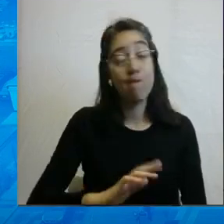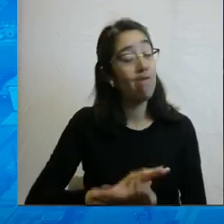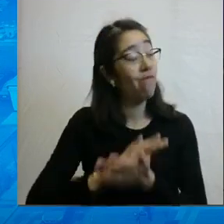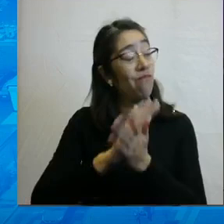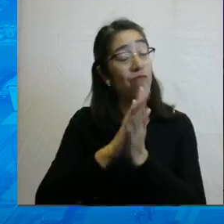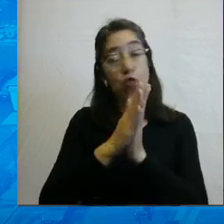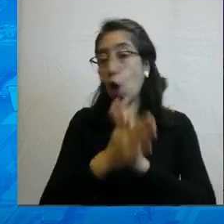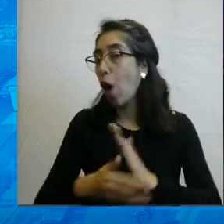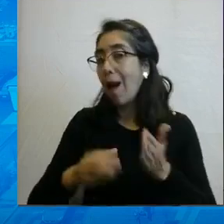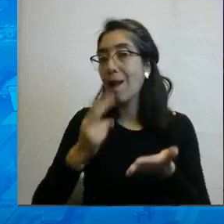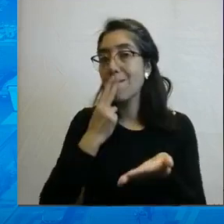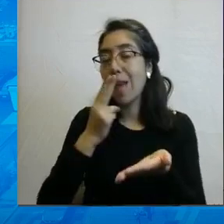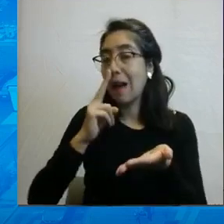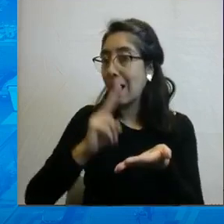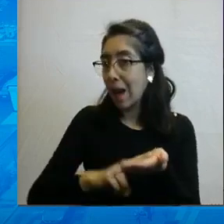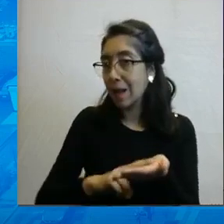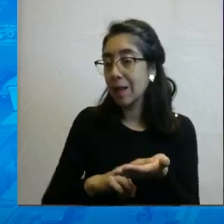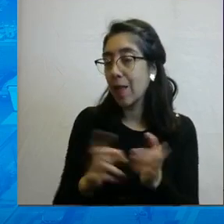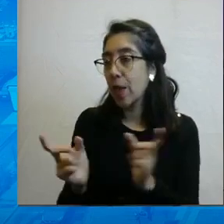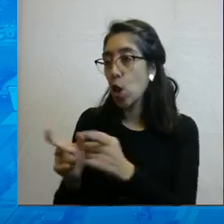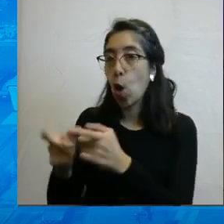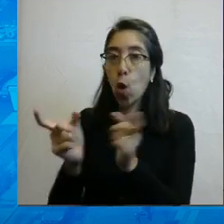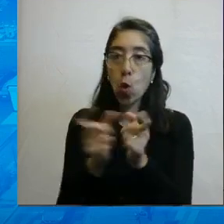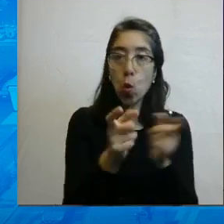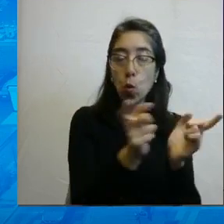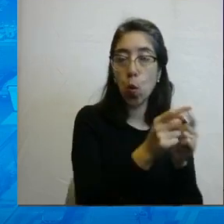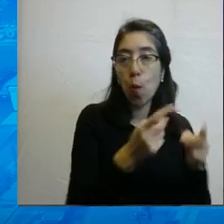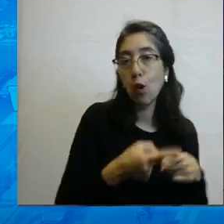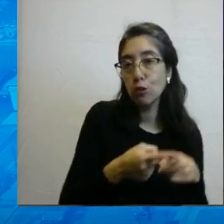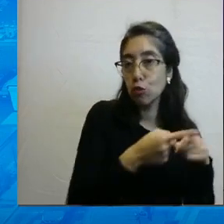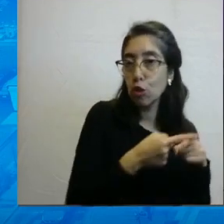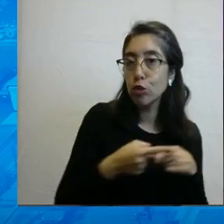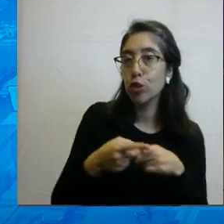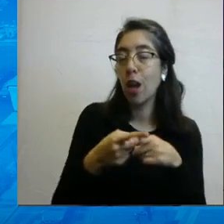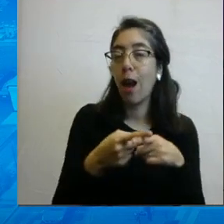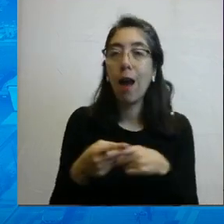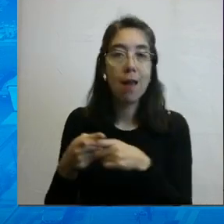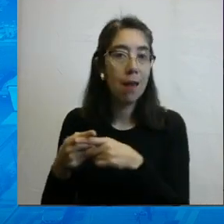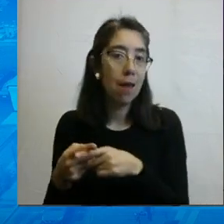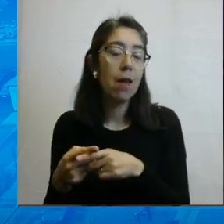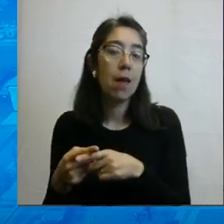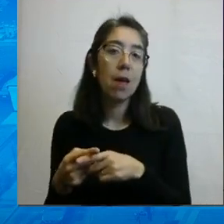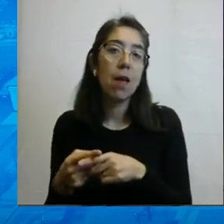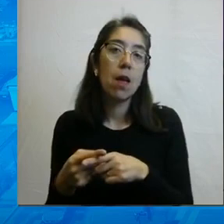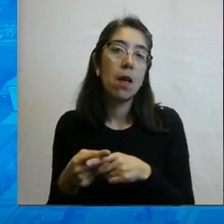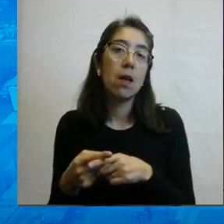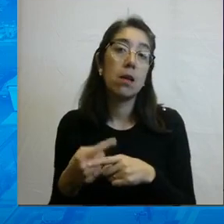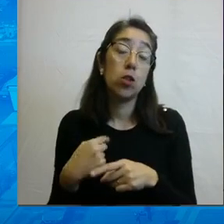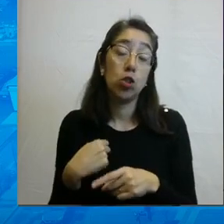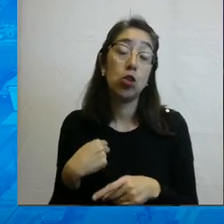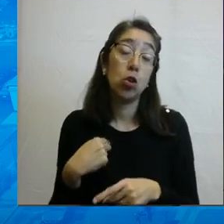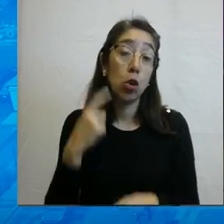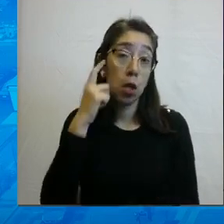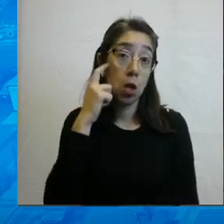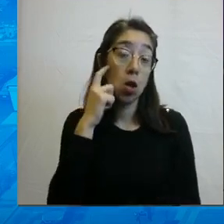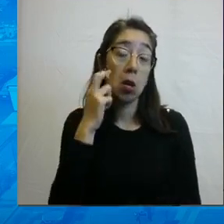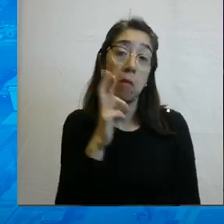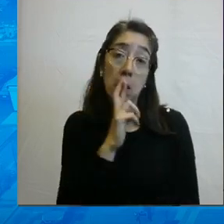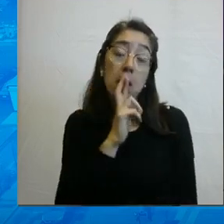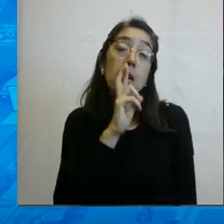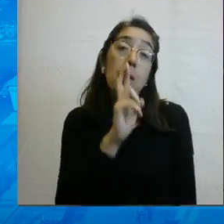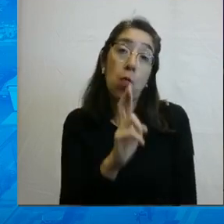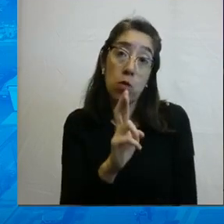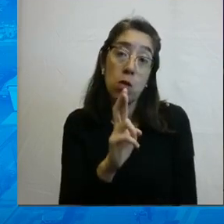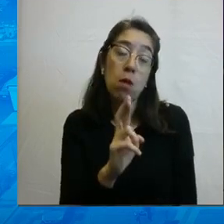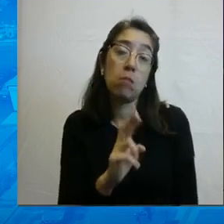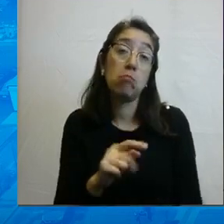de los dirigentes que están viendo, que llegan reclamando por todo lo que claramente todos reclamamos también, sean respondidas en su tiempo y